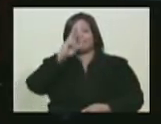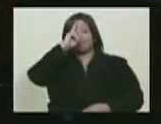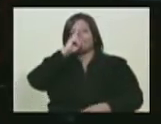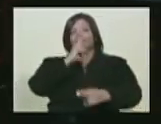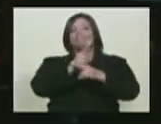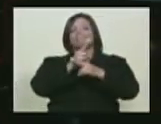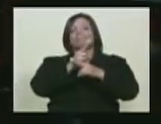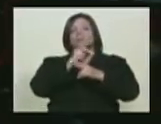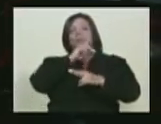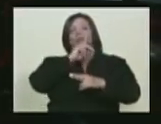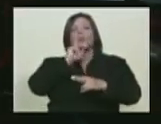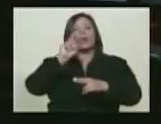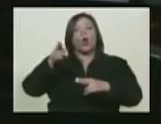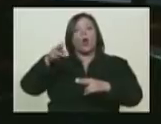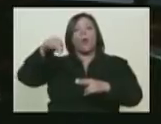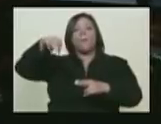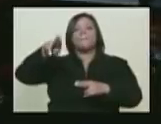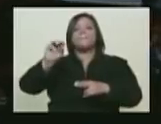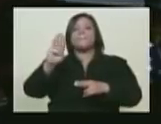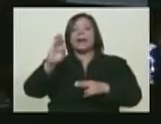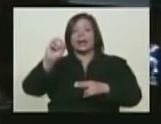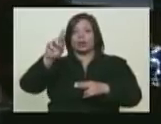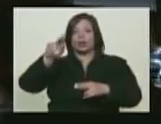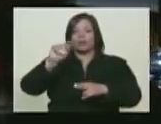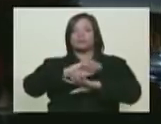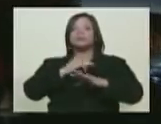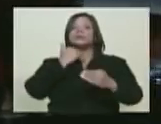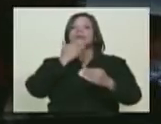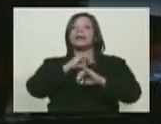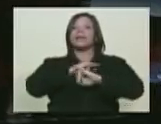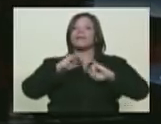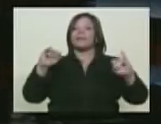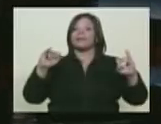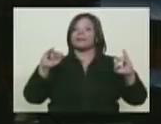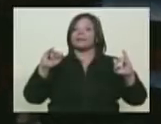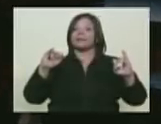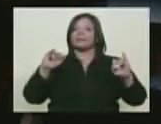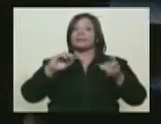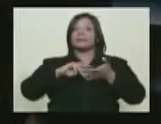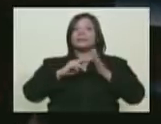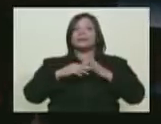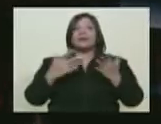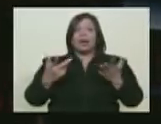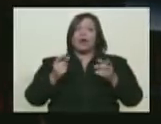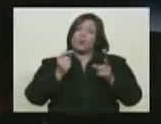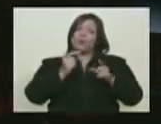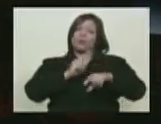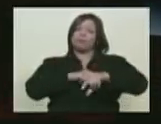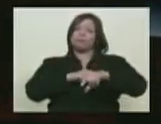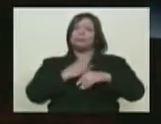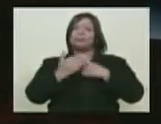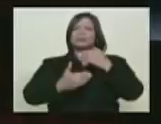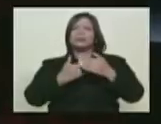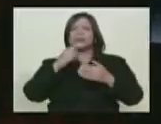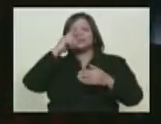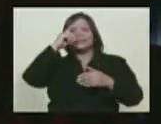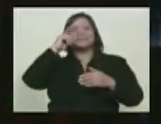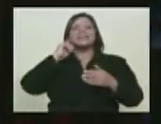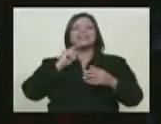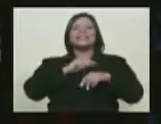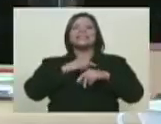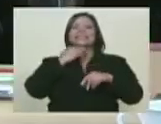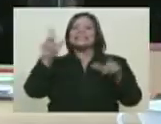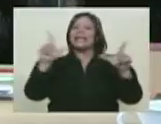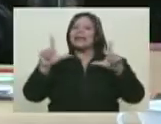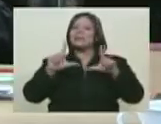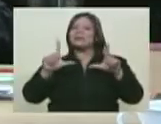Humberto Ursini. Mira, Paco Ignacio, ya estamos terminando. Pero ya sabes, seguimos que... otro ratito, hasta el fin. Claro, ahora cómo puedes, no. La televisión